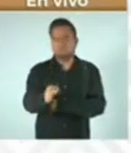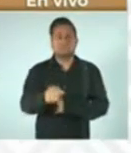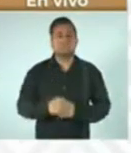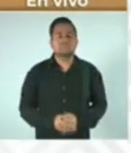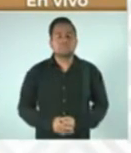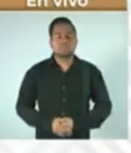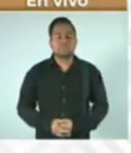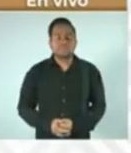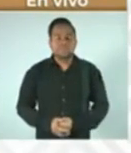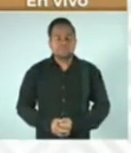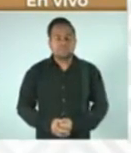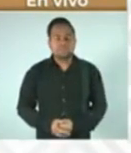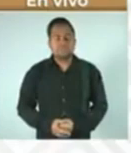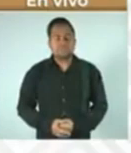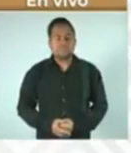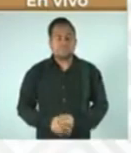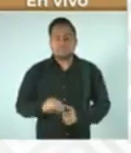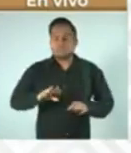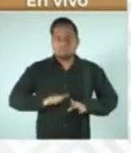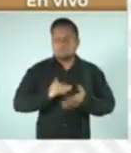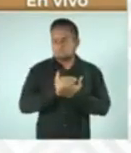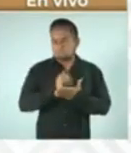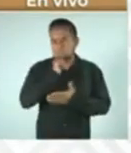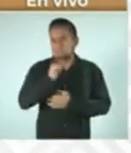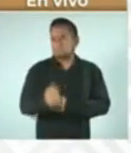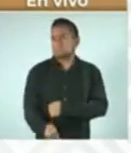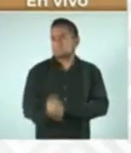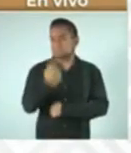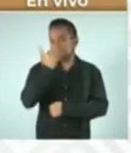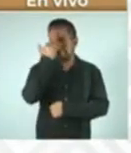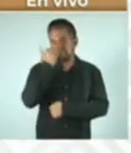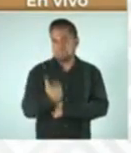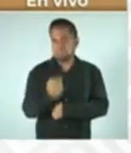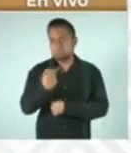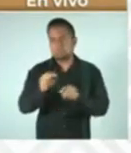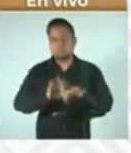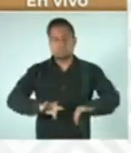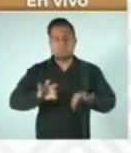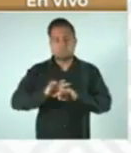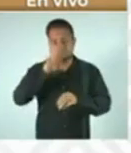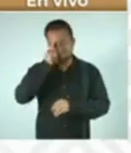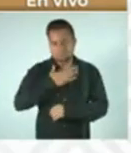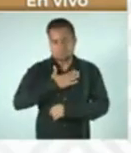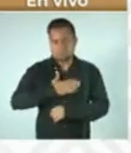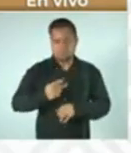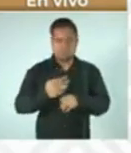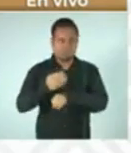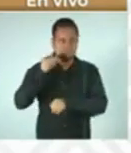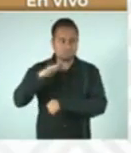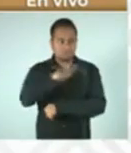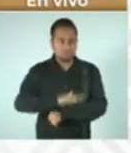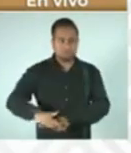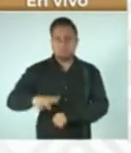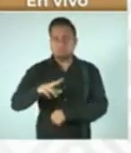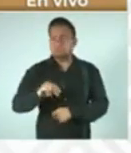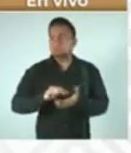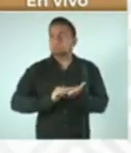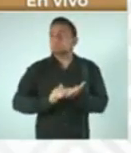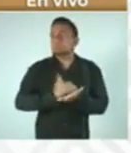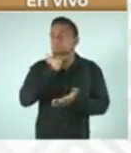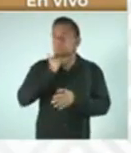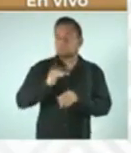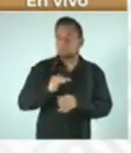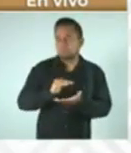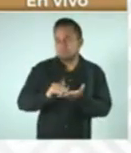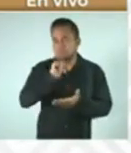sin condiciones, salvo una que también es elemental para la justicia en Oaxaca y que no existe impunidad. Y es